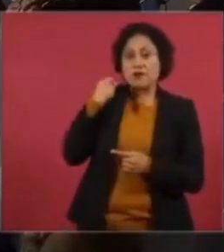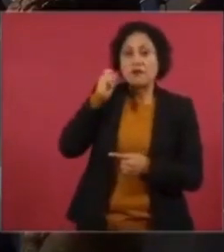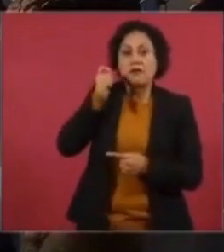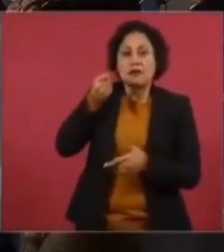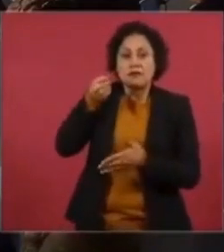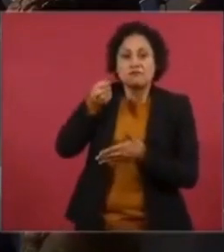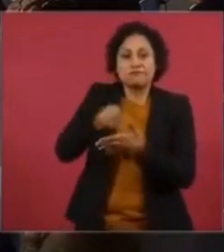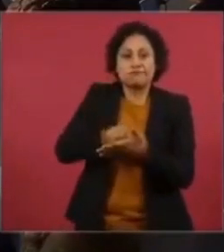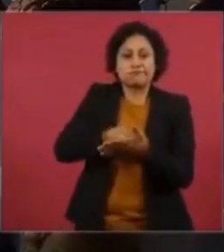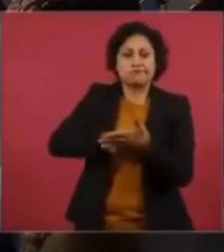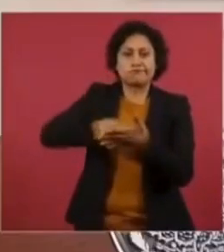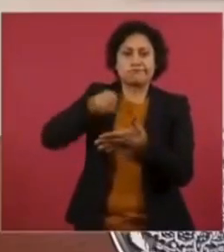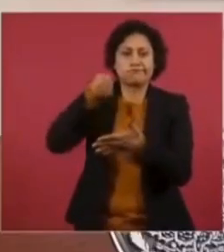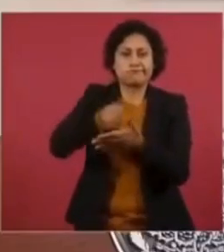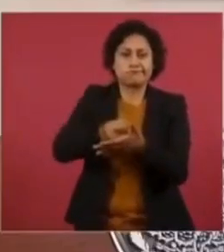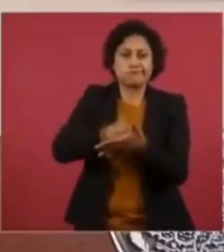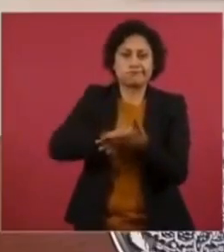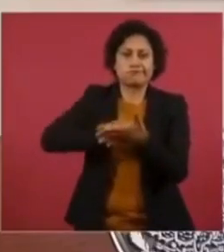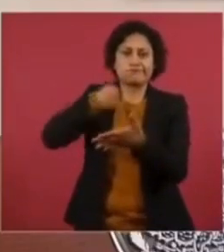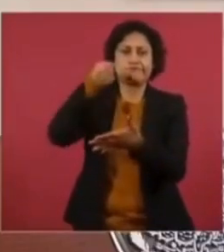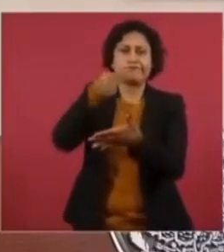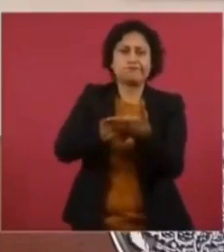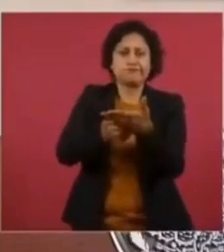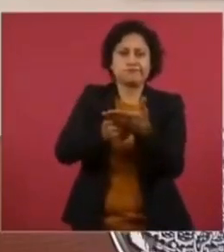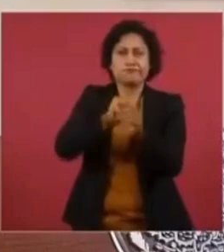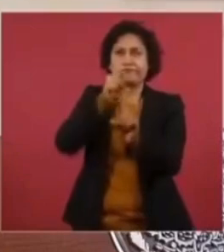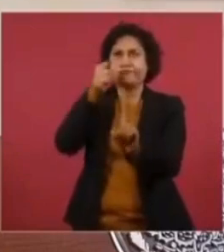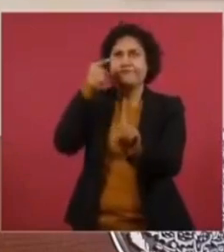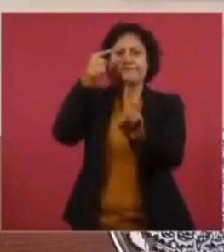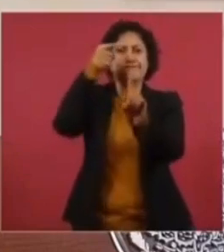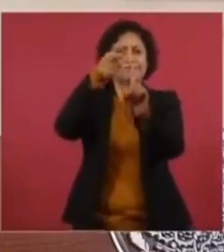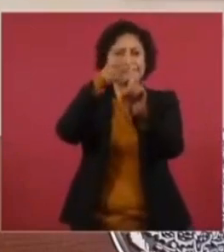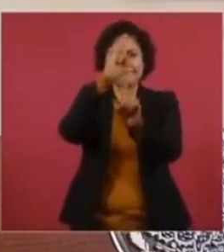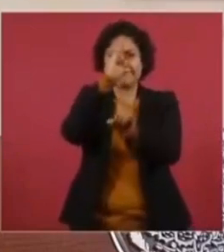de años en favor de la justicia.